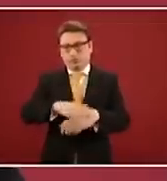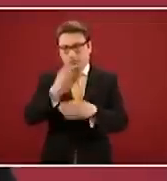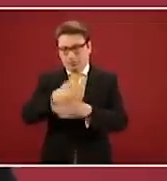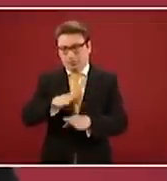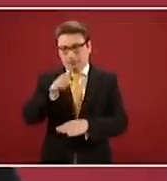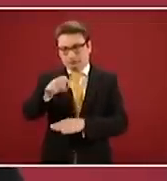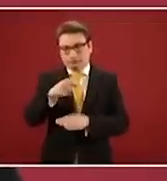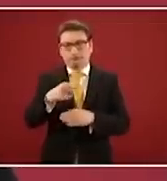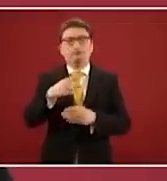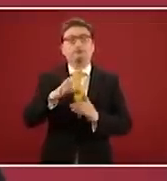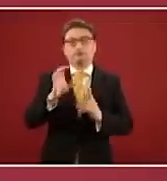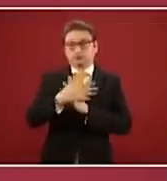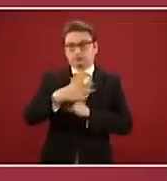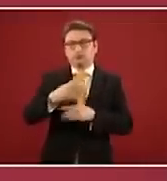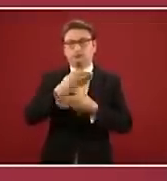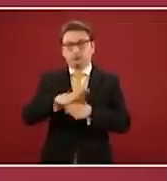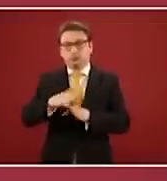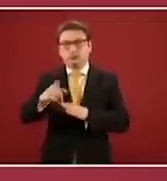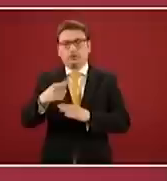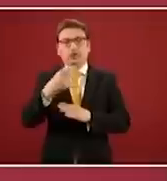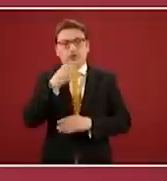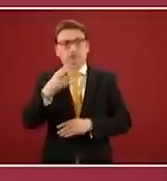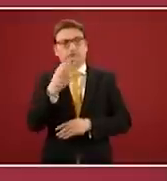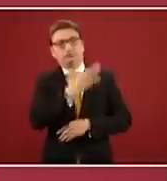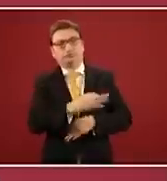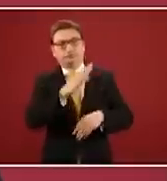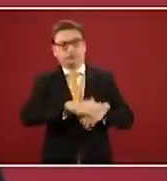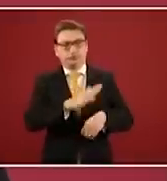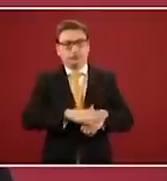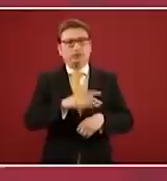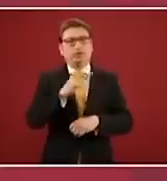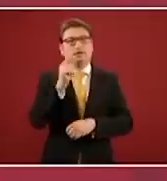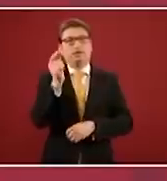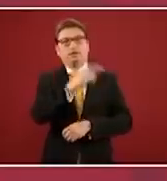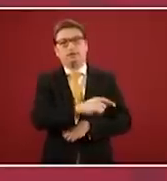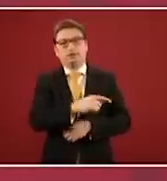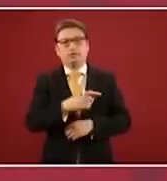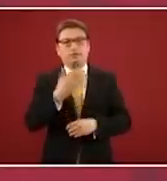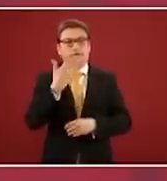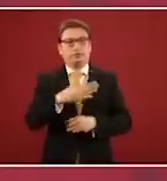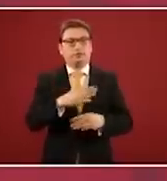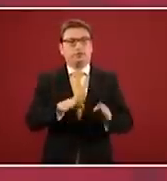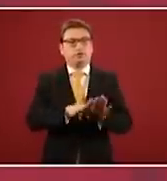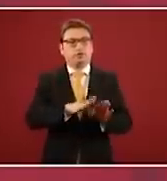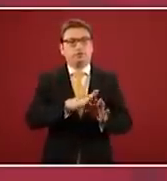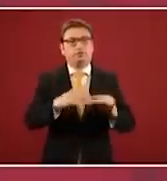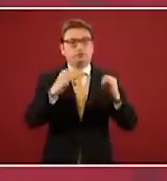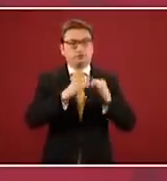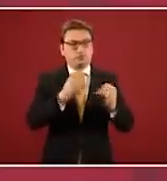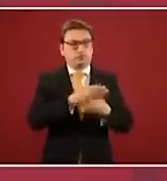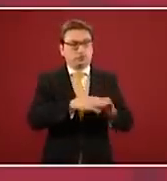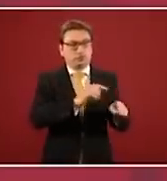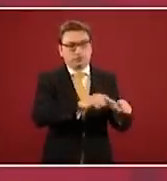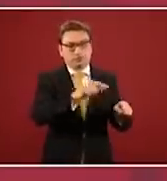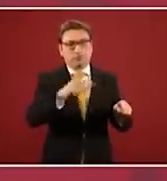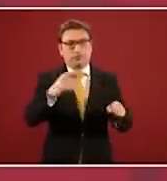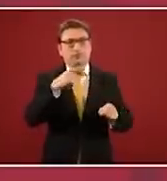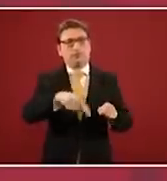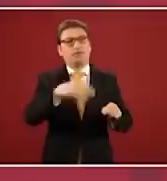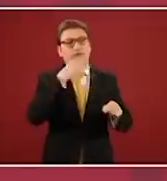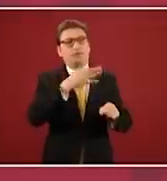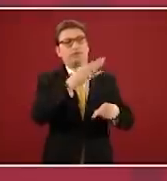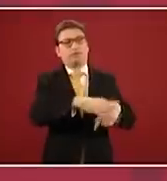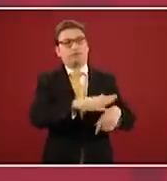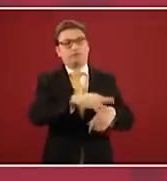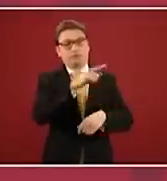Valores, la Comisión Nacional Bancaria y Valores lo hace a su vez del conocimiento de las instituciones financieras para que ellos le notifican